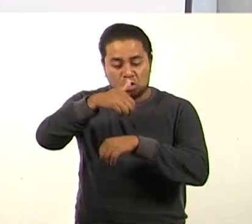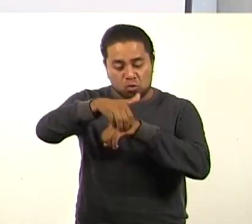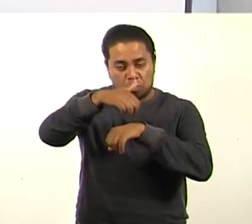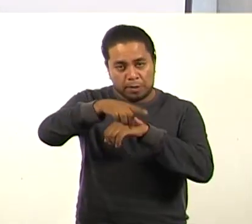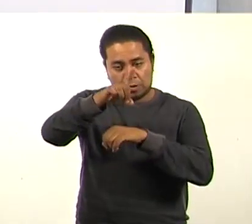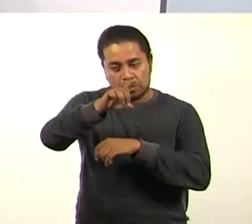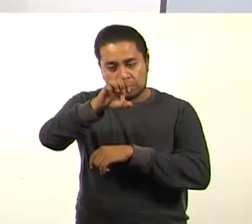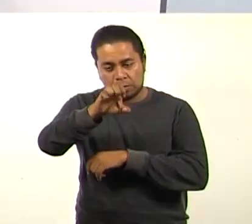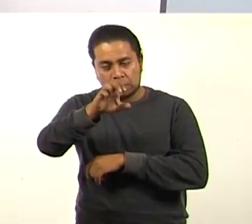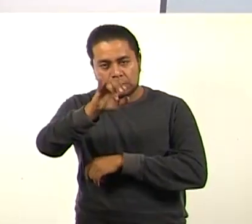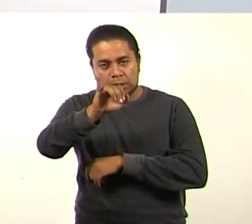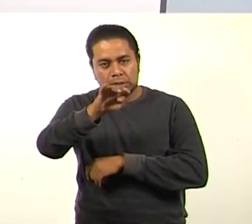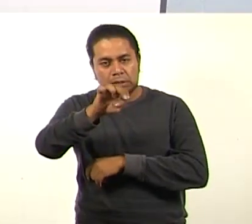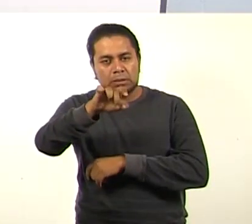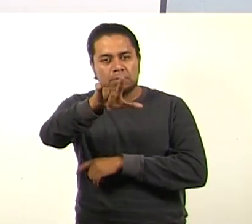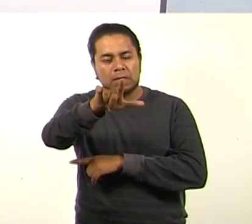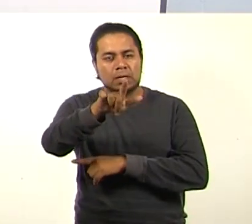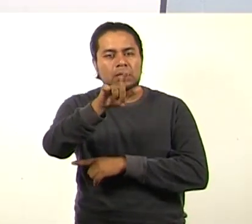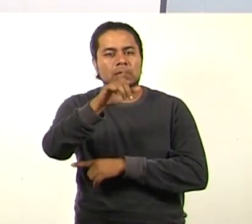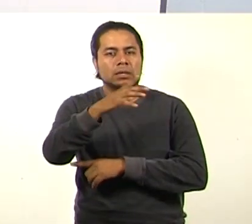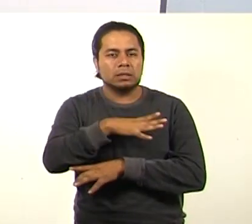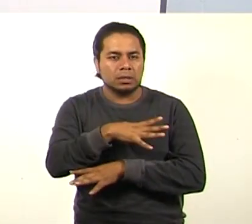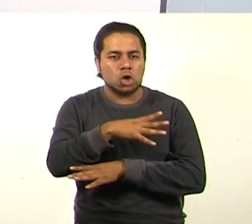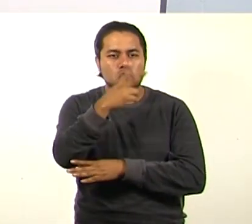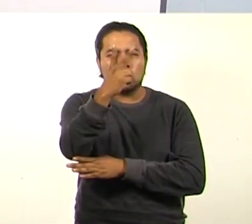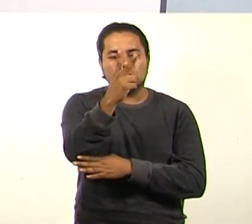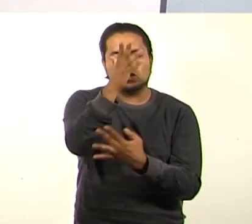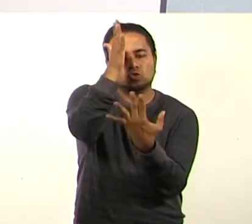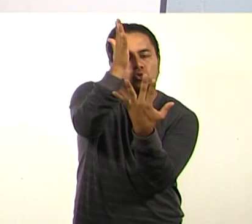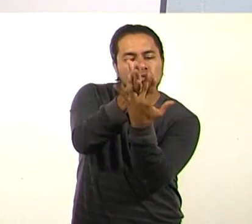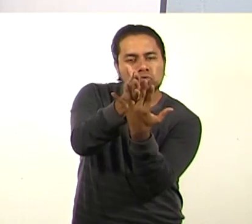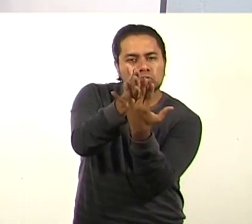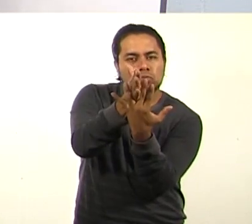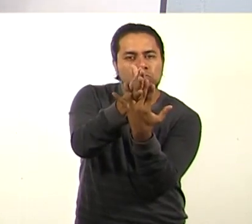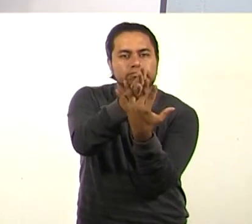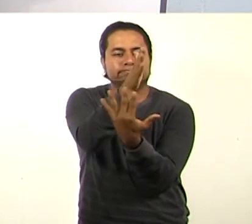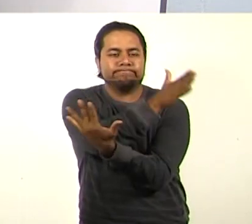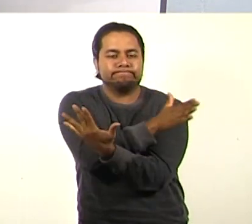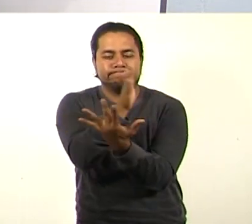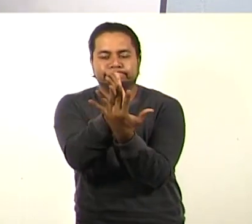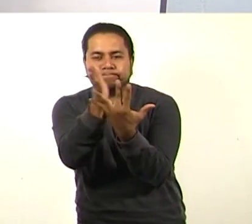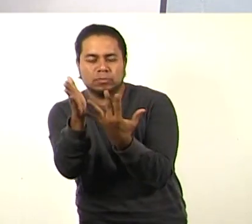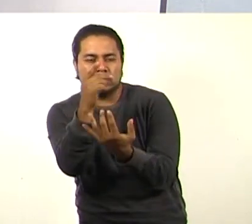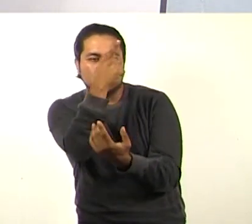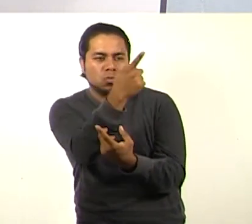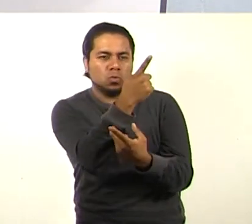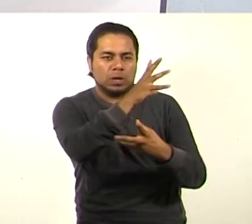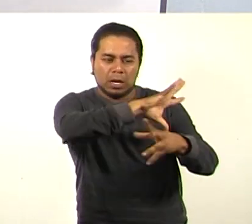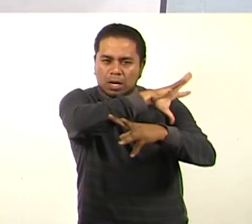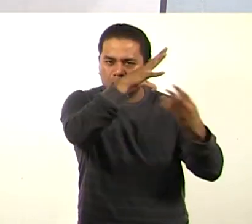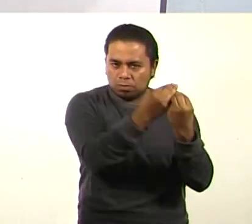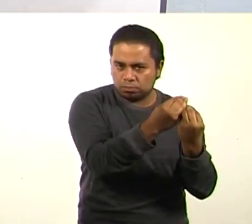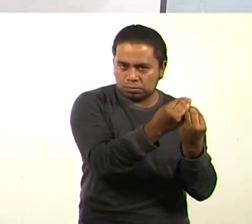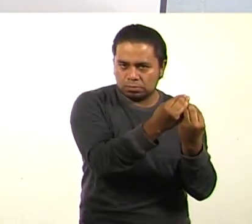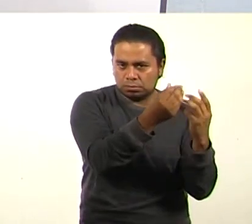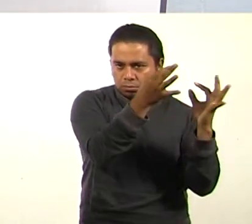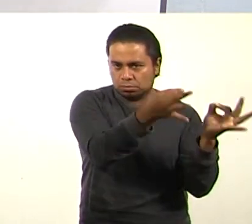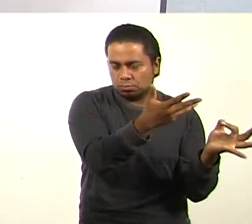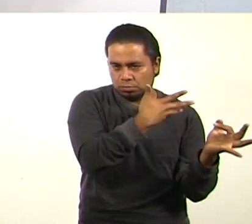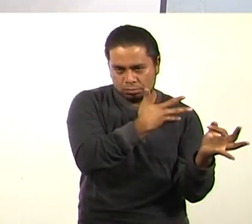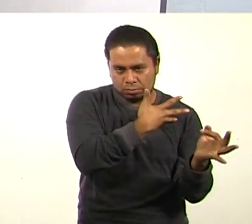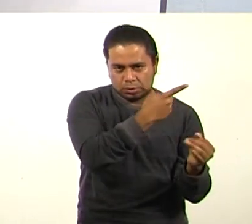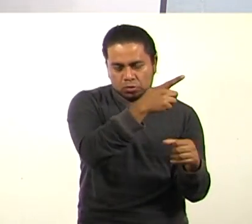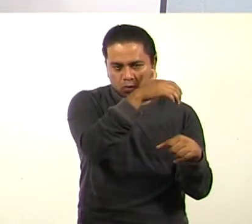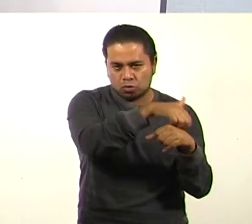un número que está compuesto de dos partes. Una parte entera, que es un